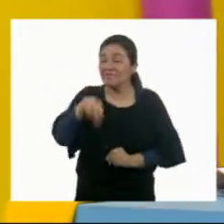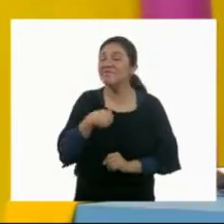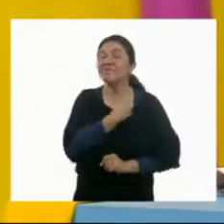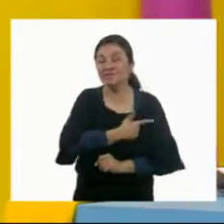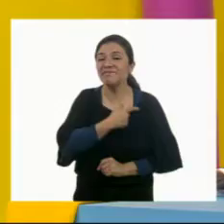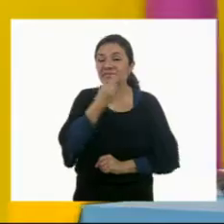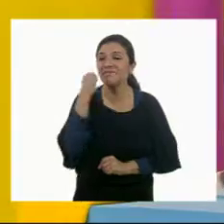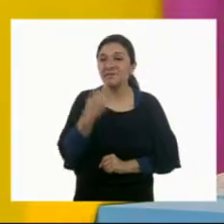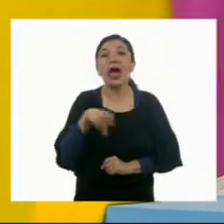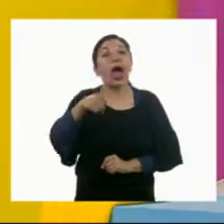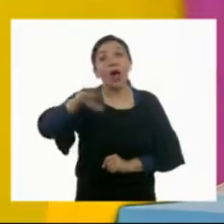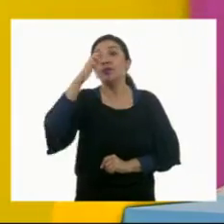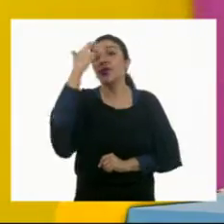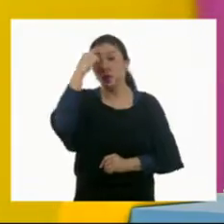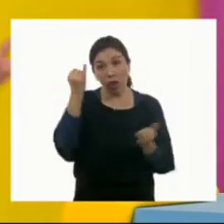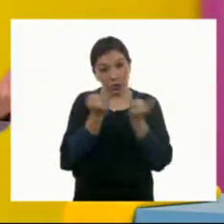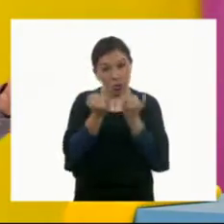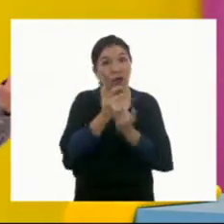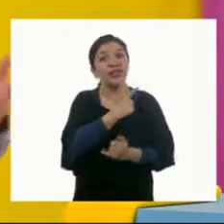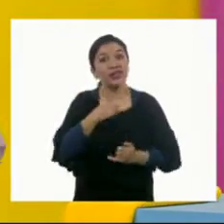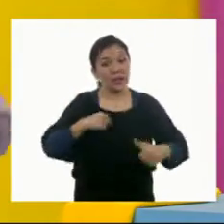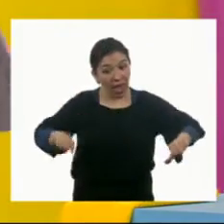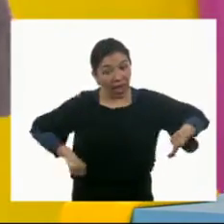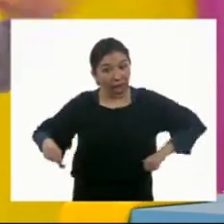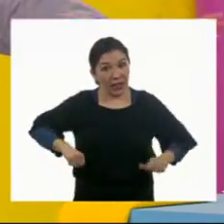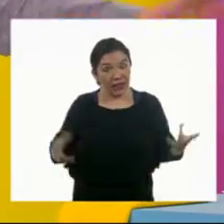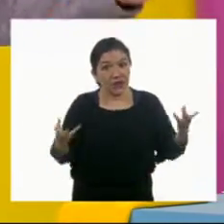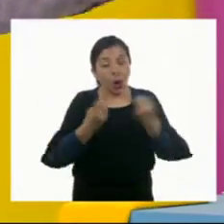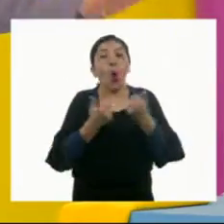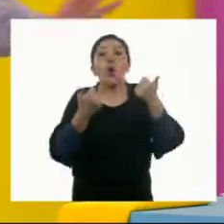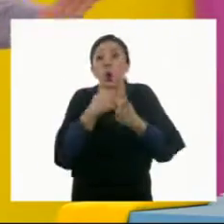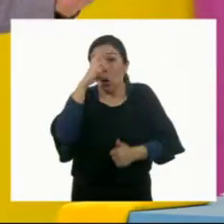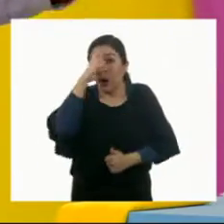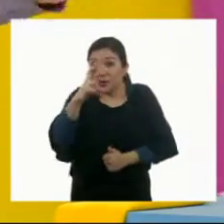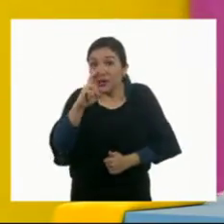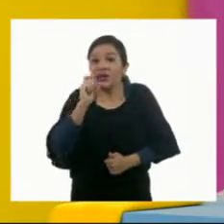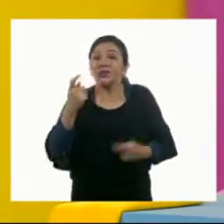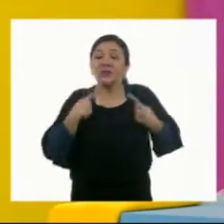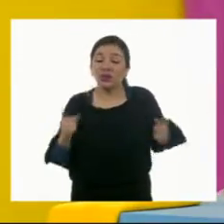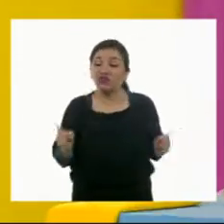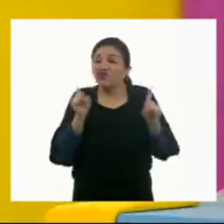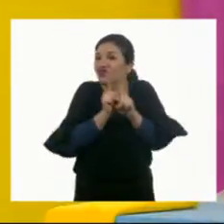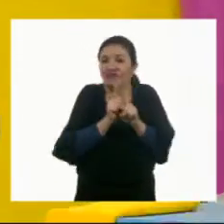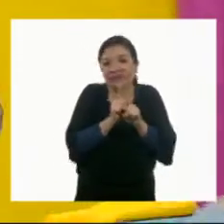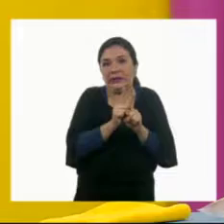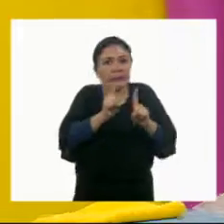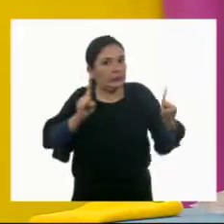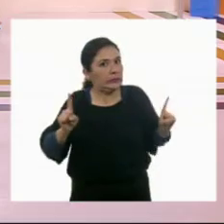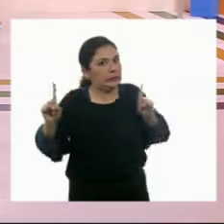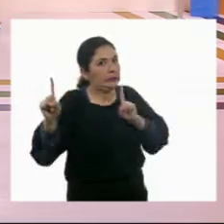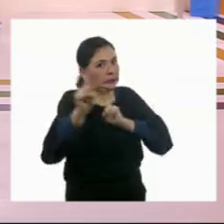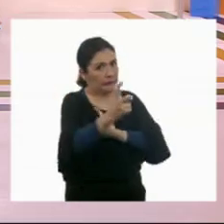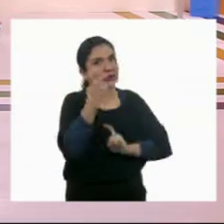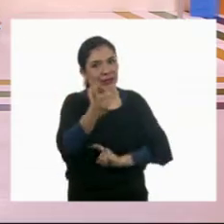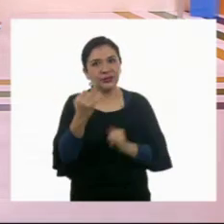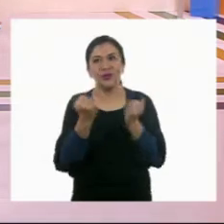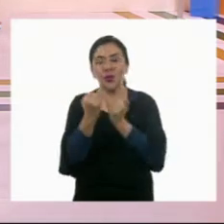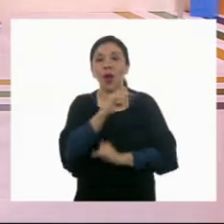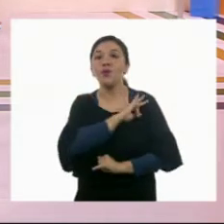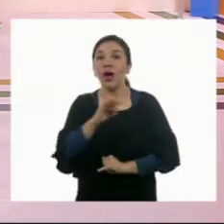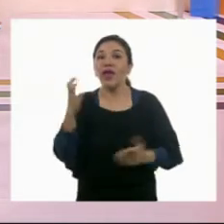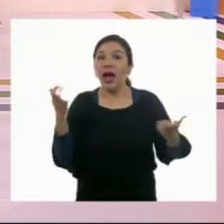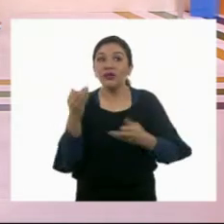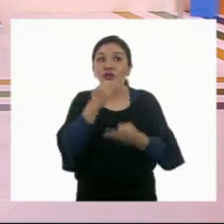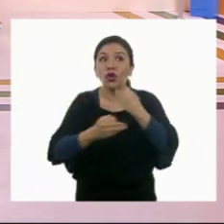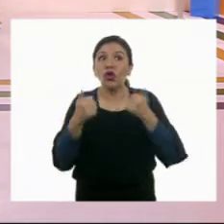me encanta. Y recuerden en casa también hacer esta actividad respetando la sana distancia. Eso también va a ser parte del reto, que puedan